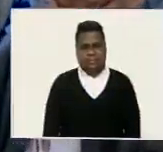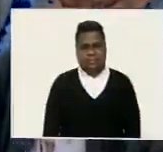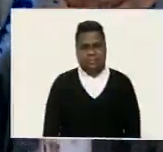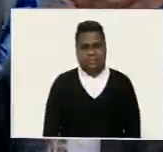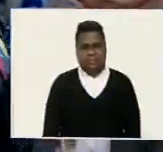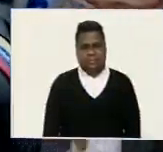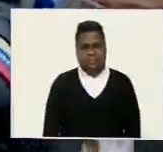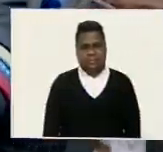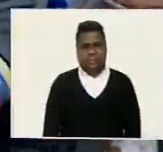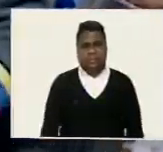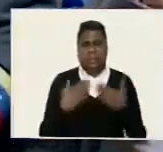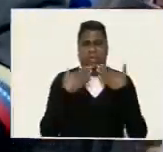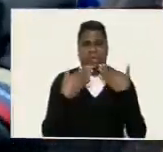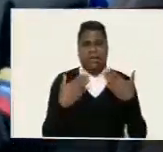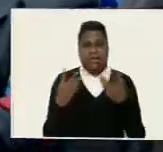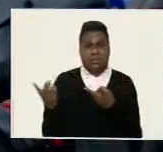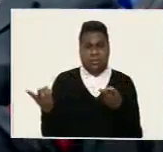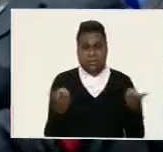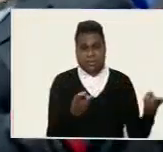Y gracias por la invitación,